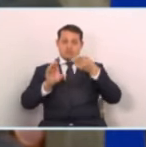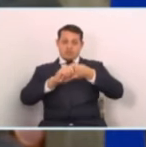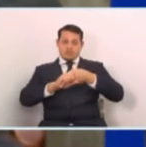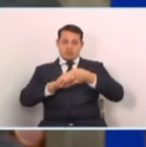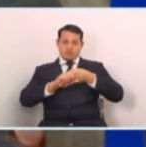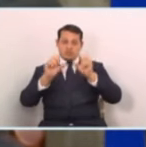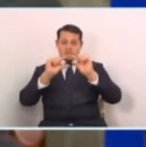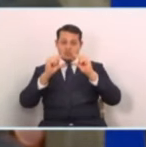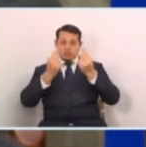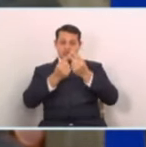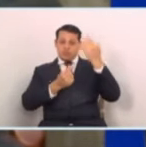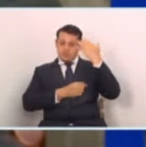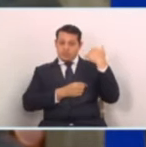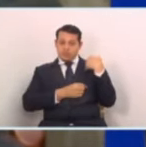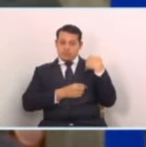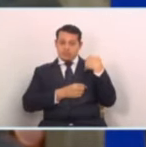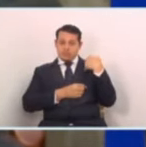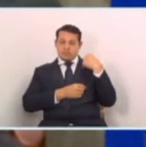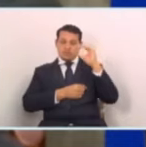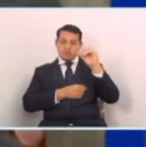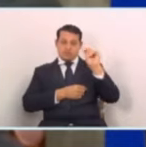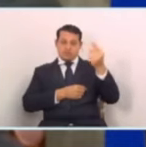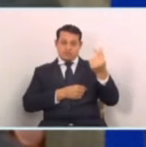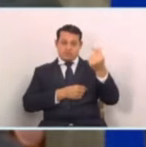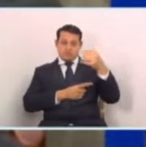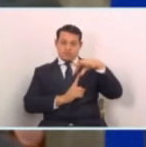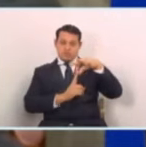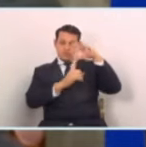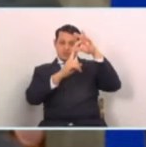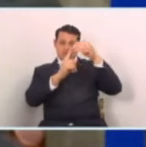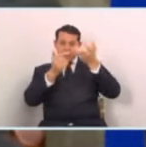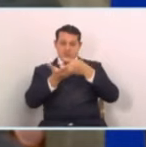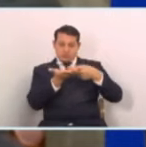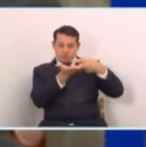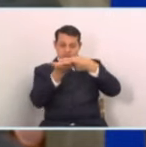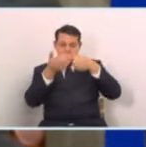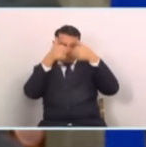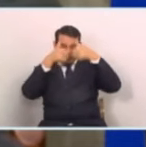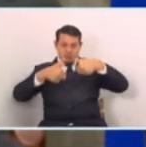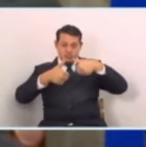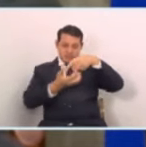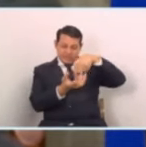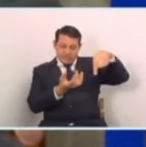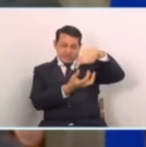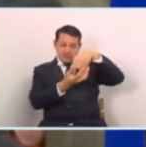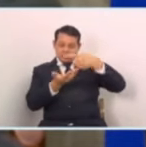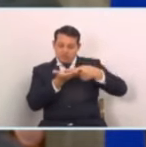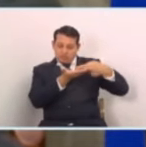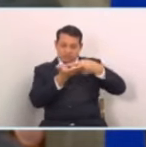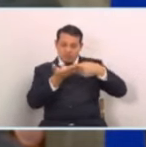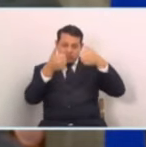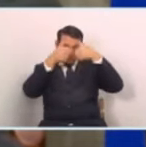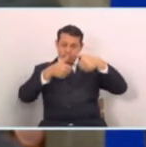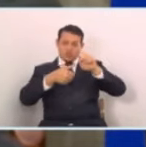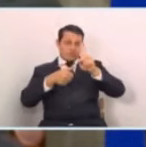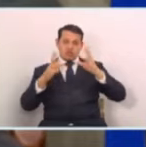del conglomerado de mujeres de las ONGs, se van a poner de acuerdo entre ellas. No va a